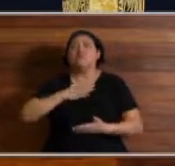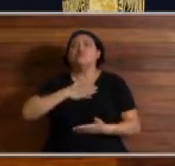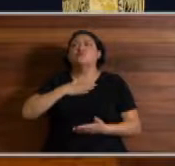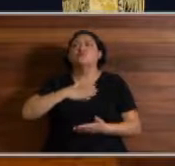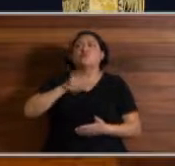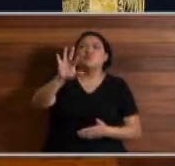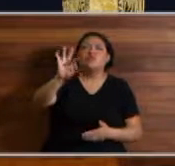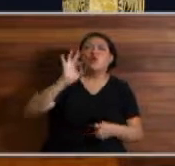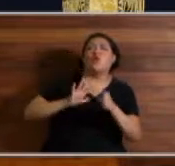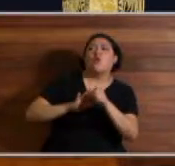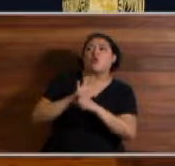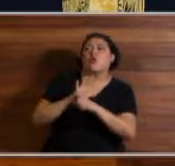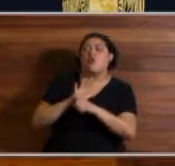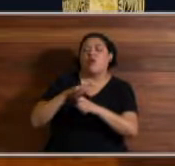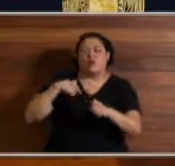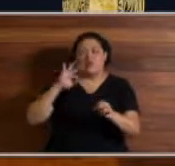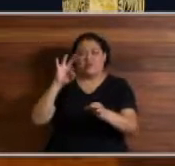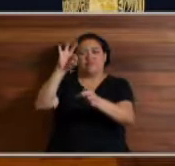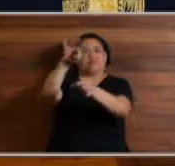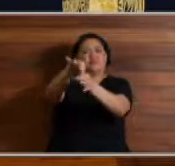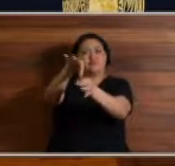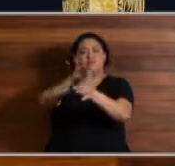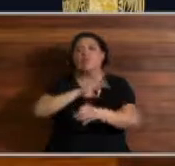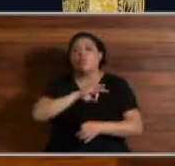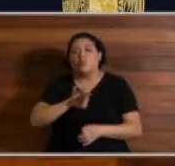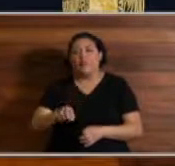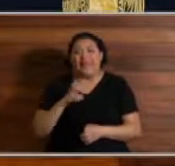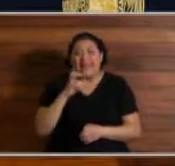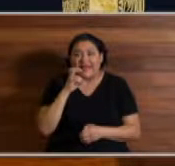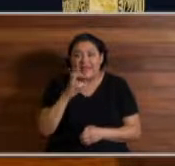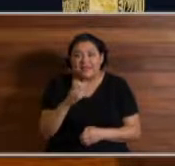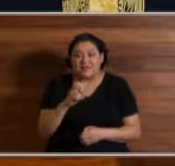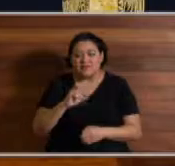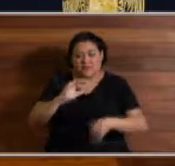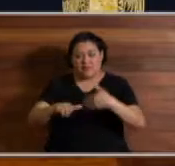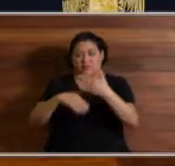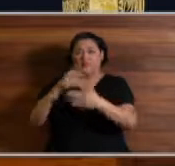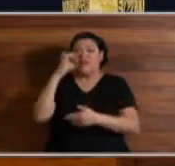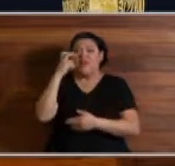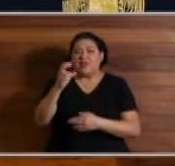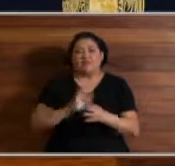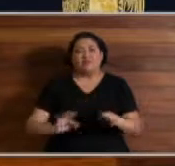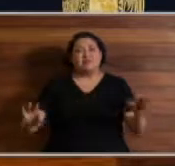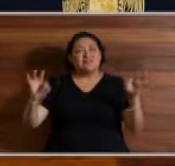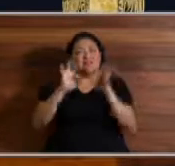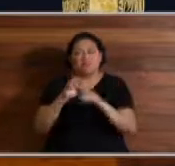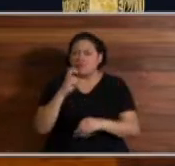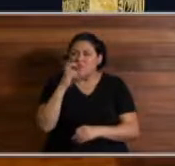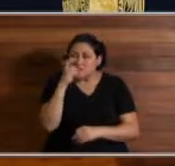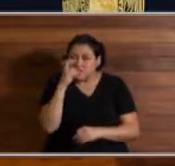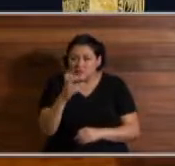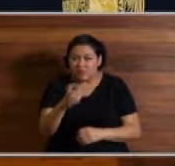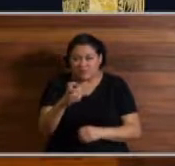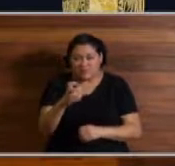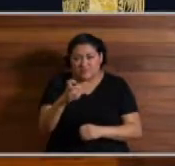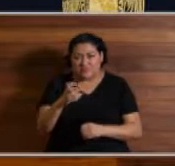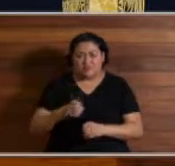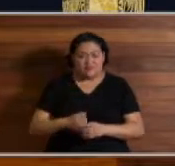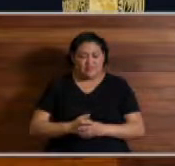de las prioridades. Y esta es la práctica, finalmente, de una